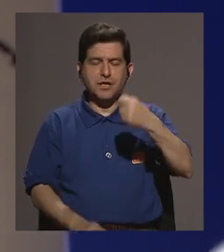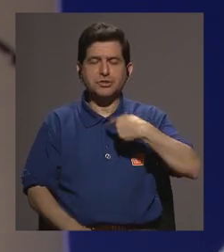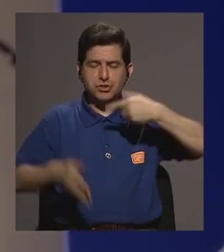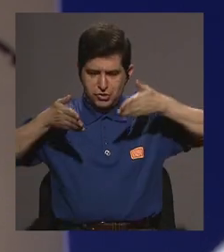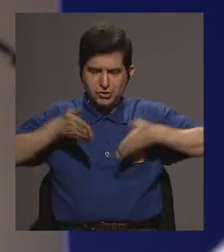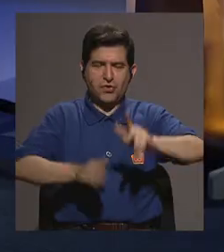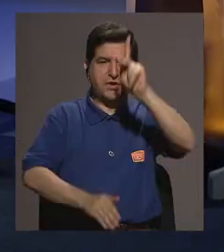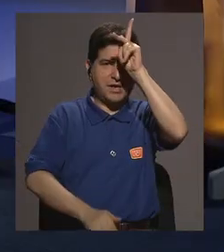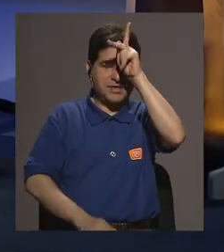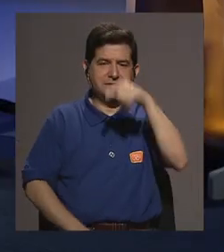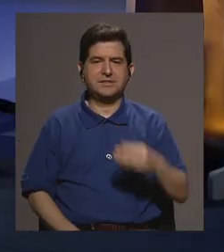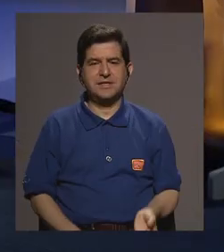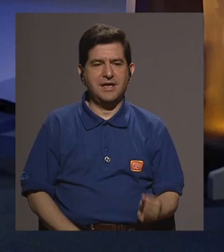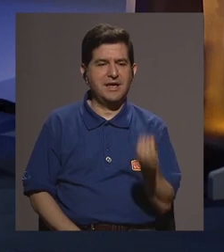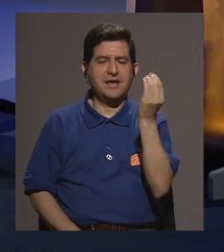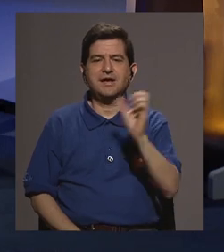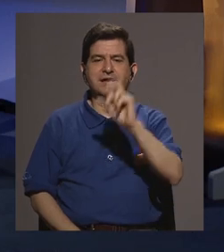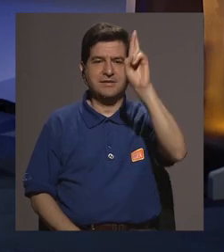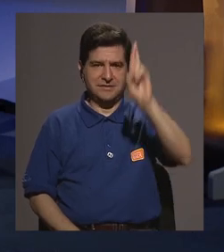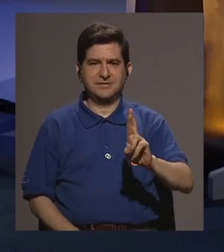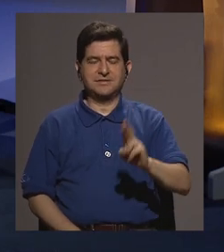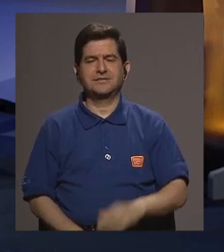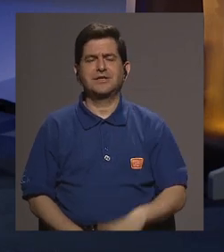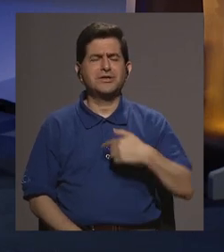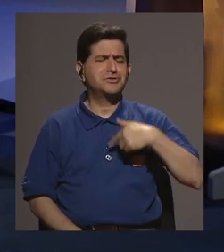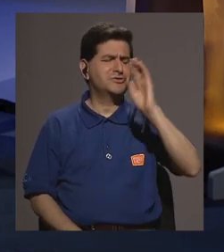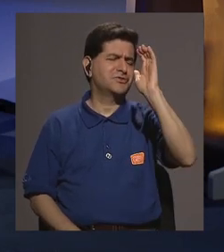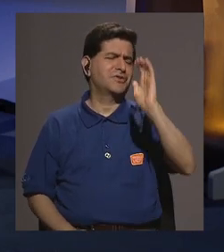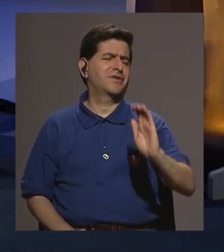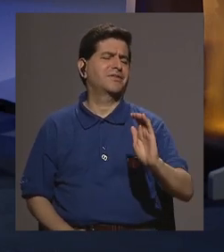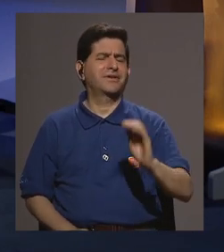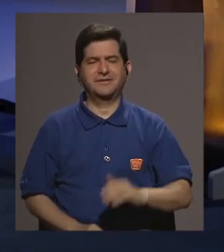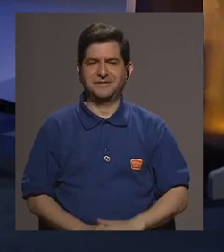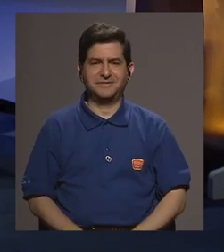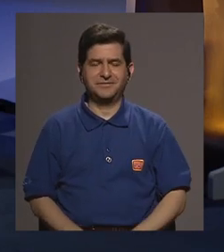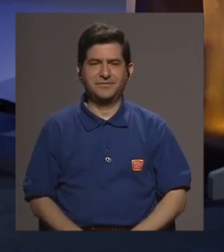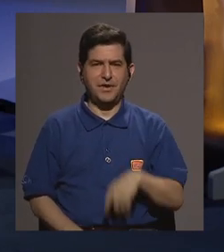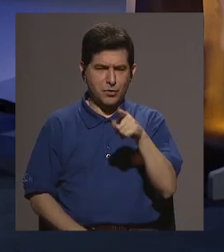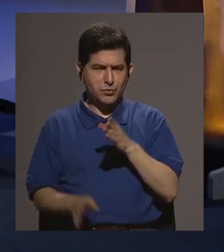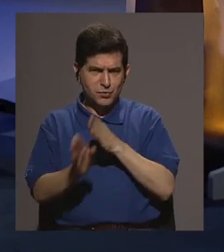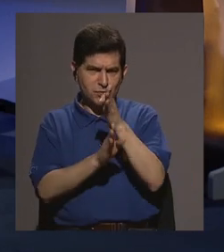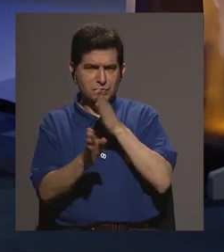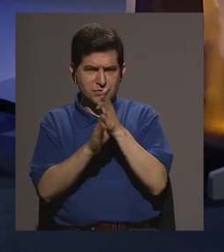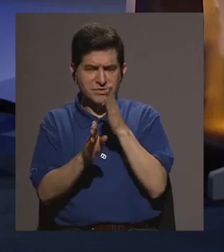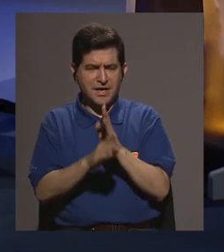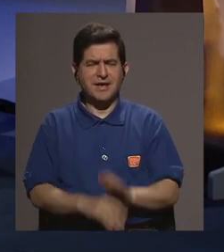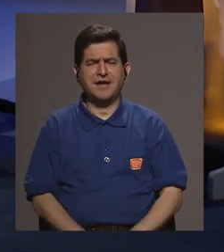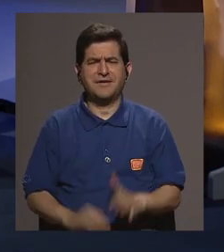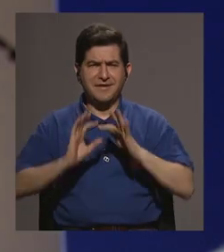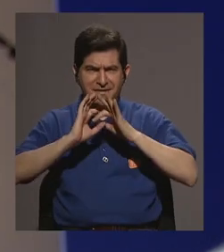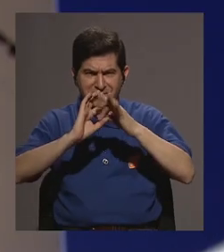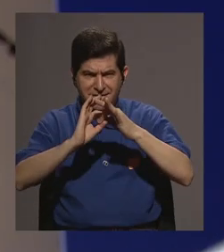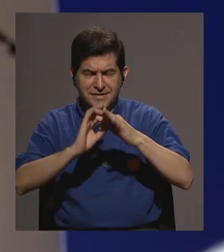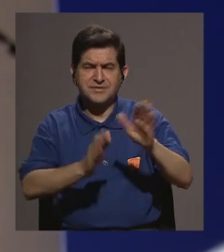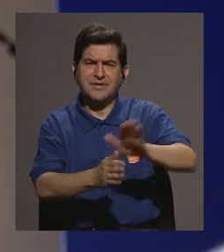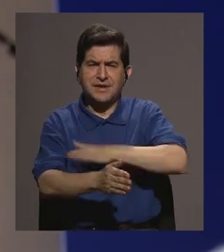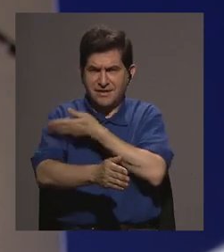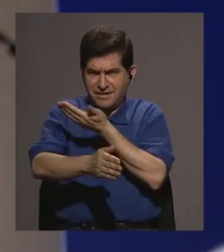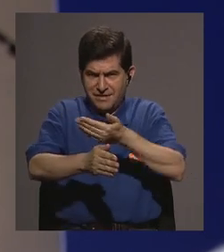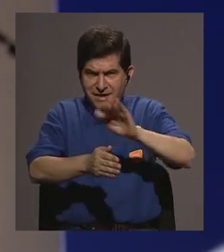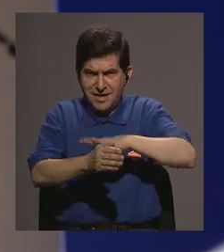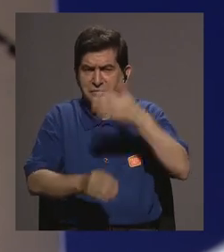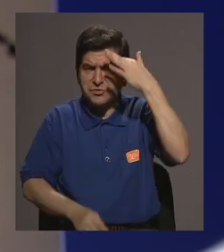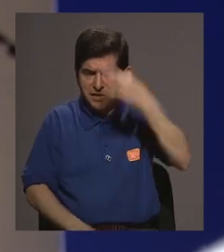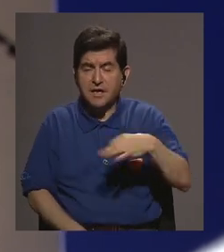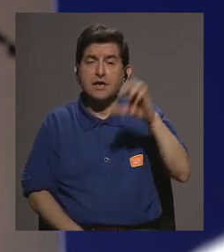soy peruana nacimiento y me he criado aquí en costa rica desde muy pequeña y tu trayectoria está muy marcada por la